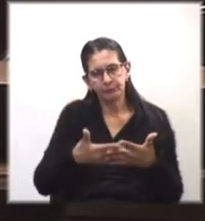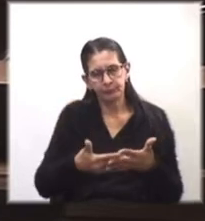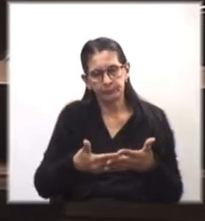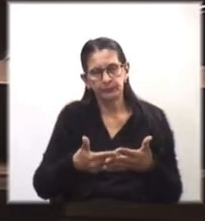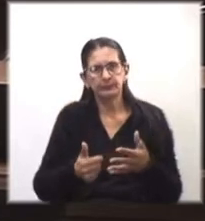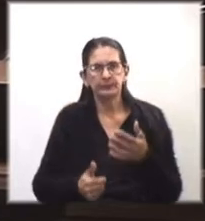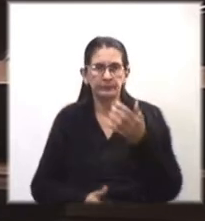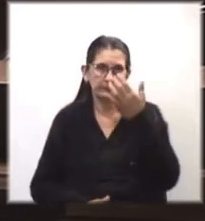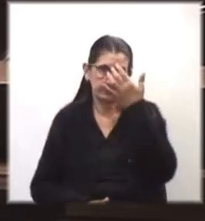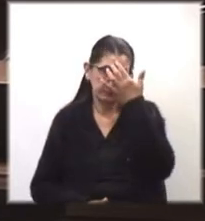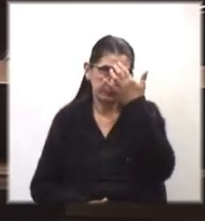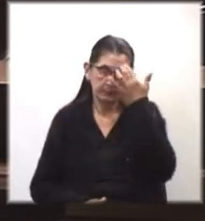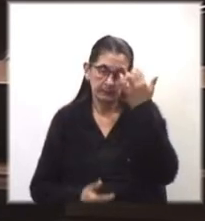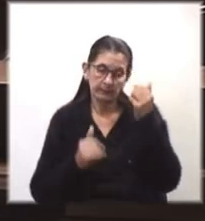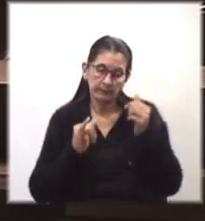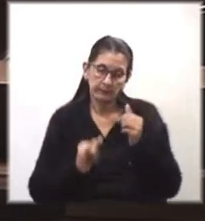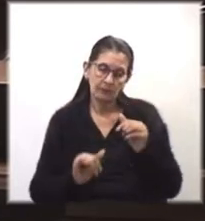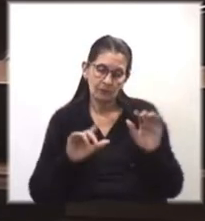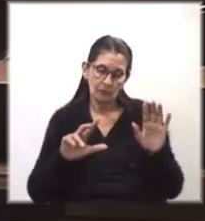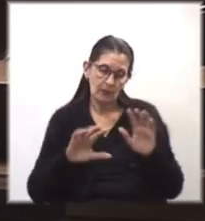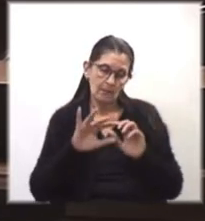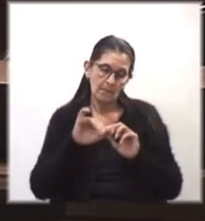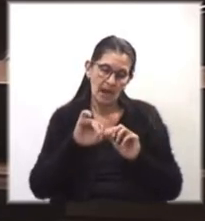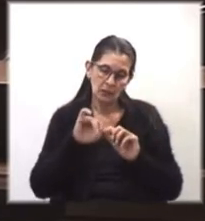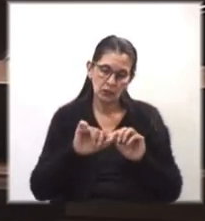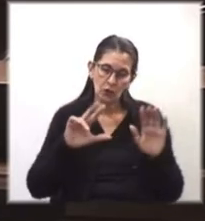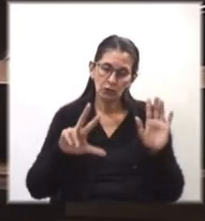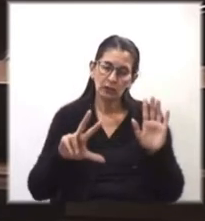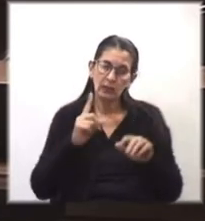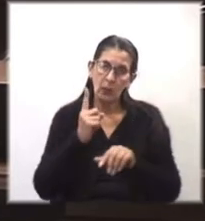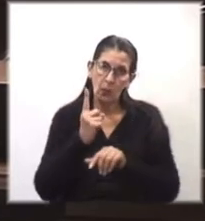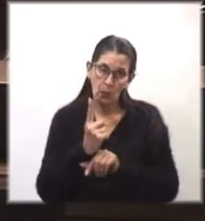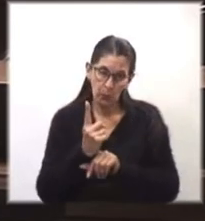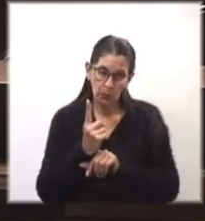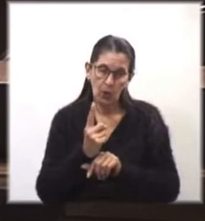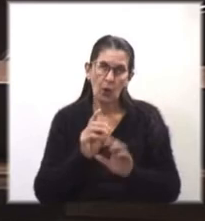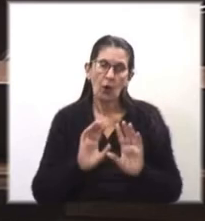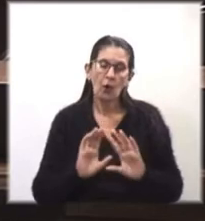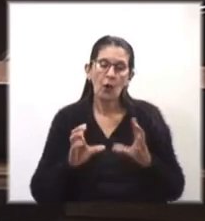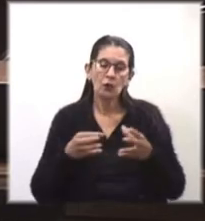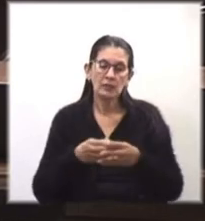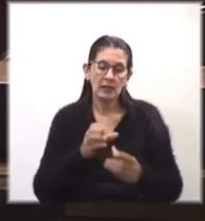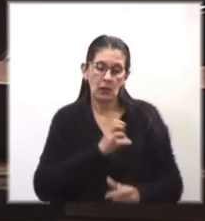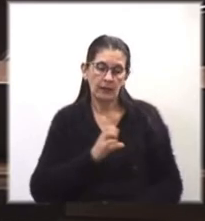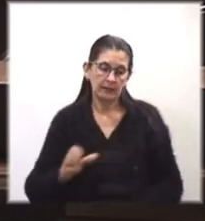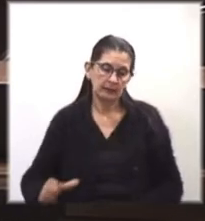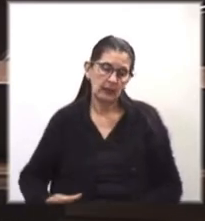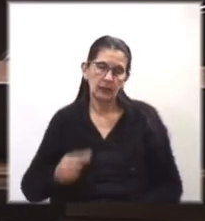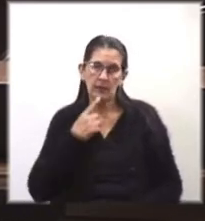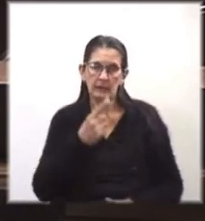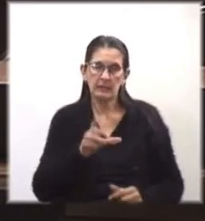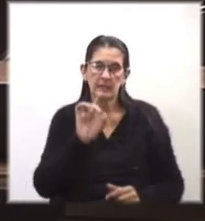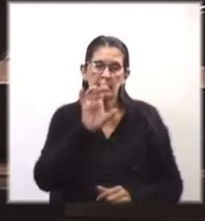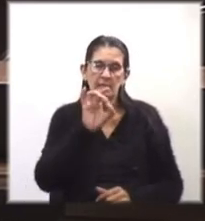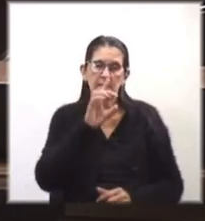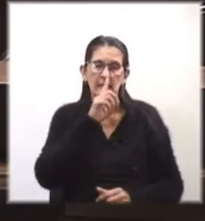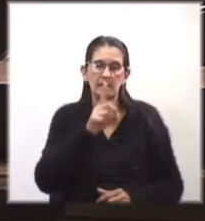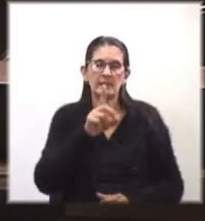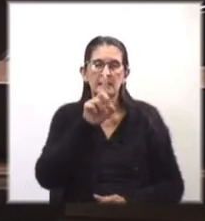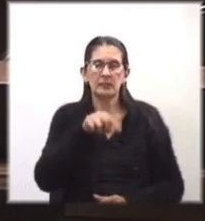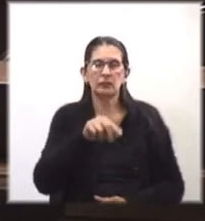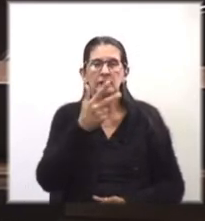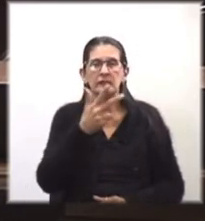revolcones. Y en el 81, en mayo del 81, el Consejo de Estado se aprueba la ley 15.137, la ley de